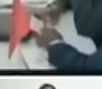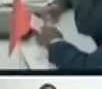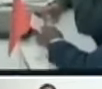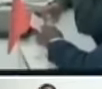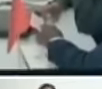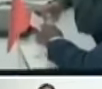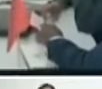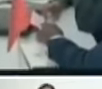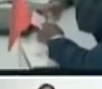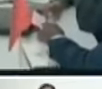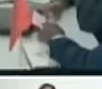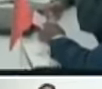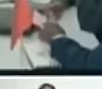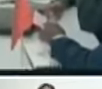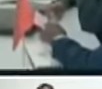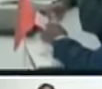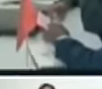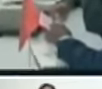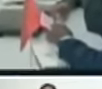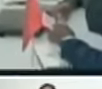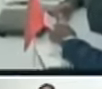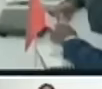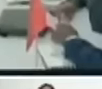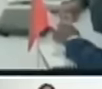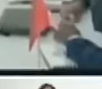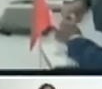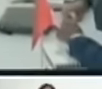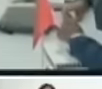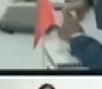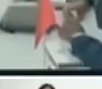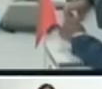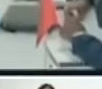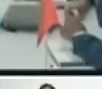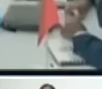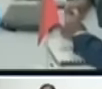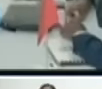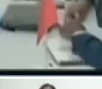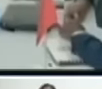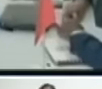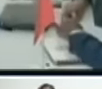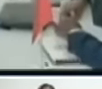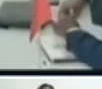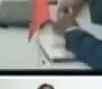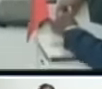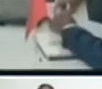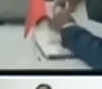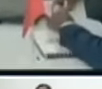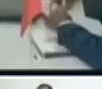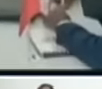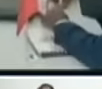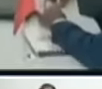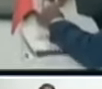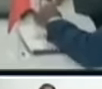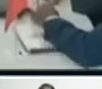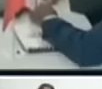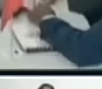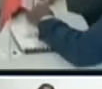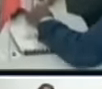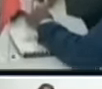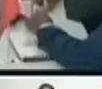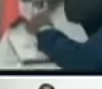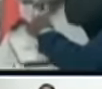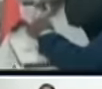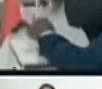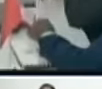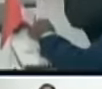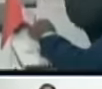tanta felicidad de decir las verdades de Venezuela. Todas estas verdades recogidas en el debate de la campaña